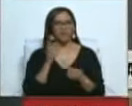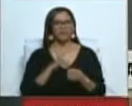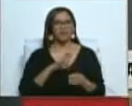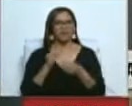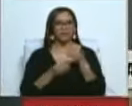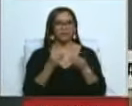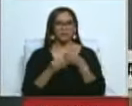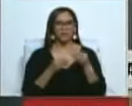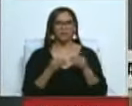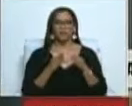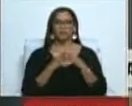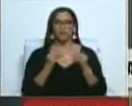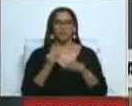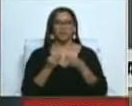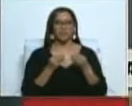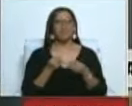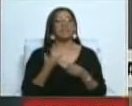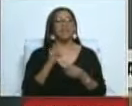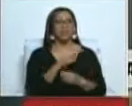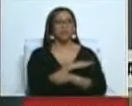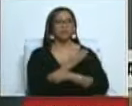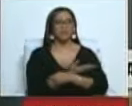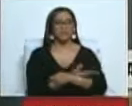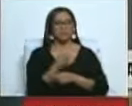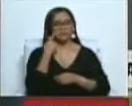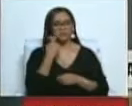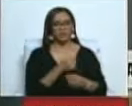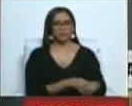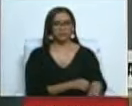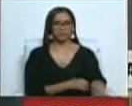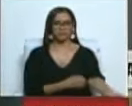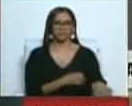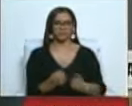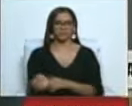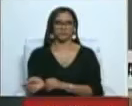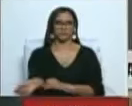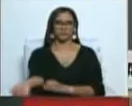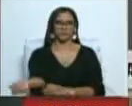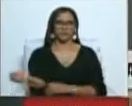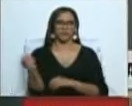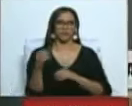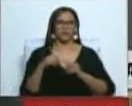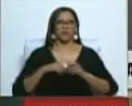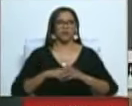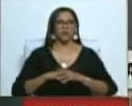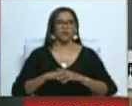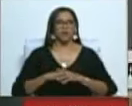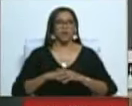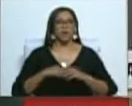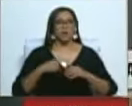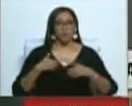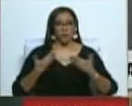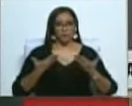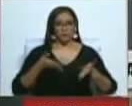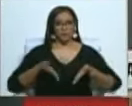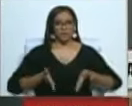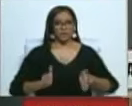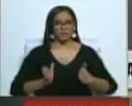todo el aparataje que tenían. Y hay que fortalecer, fíjese. Todavía. Cuando nace el